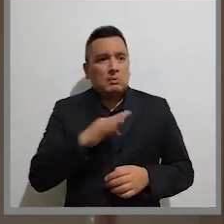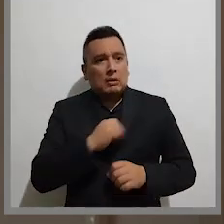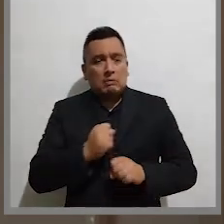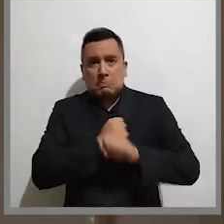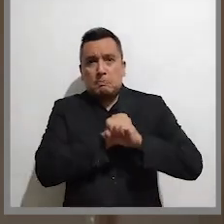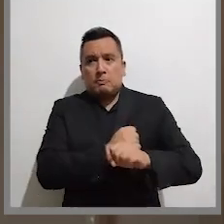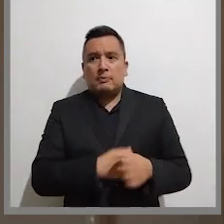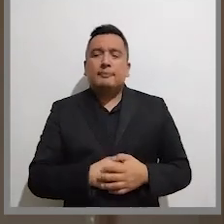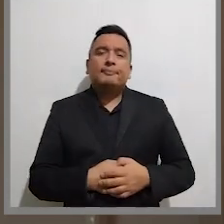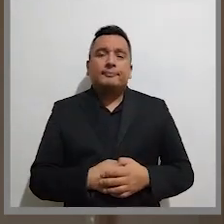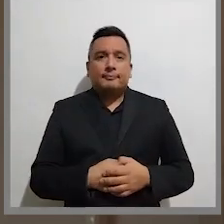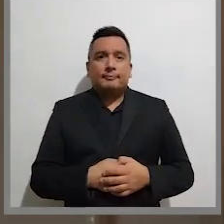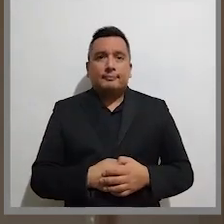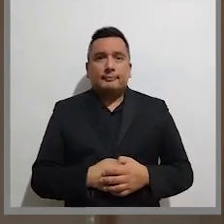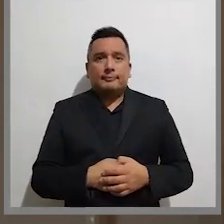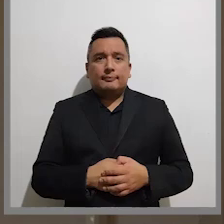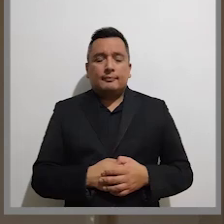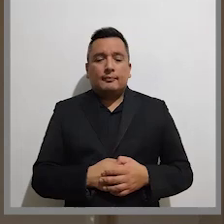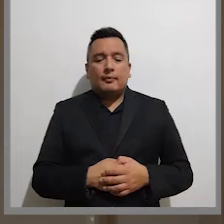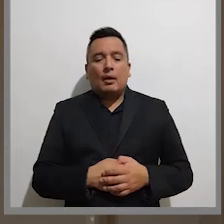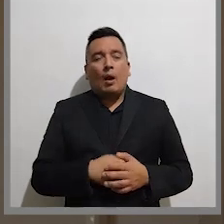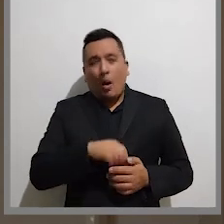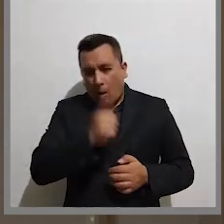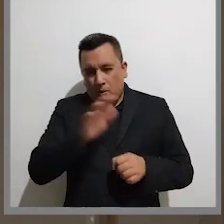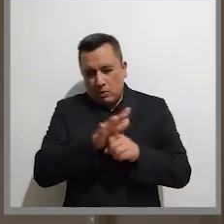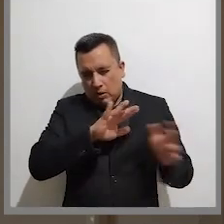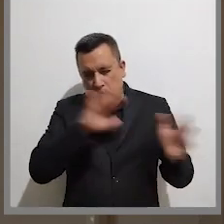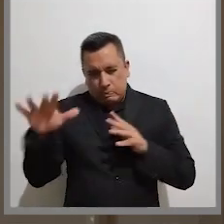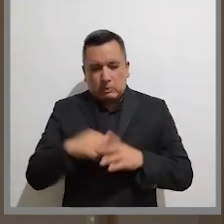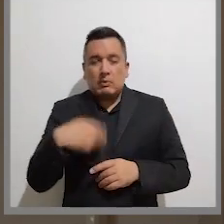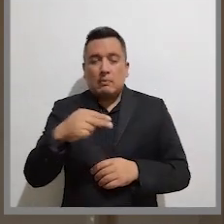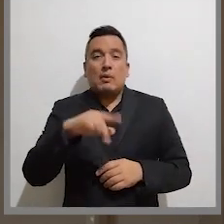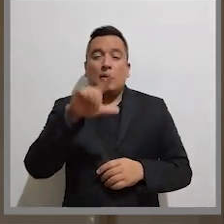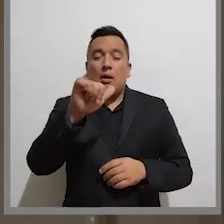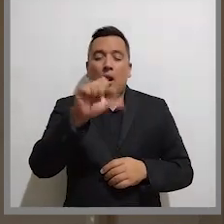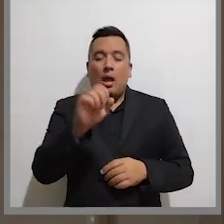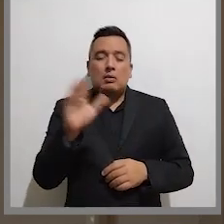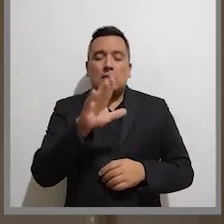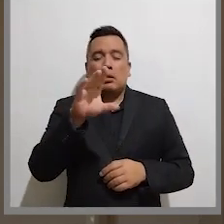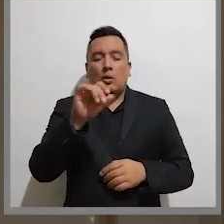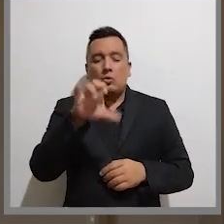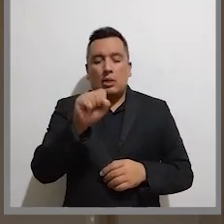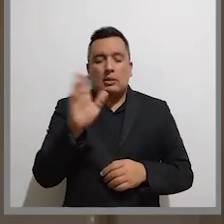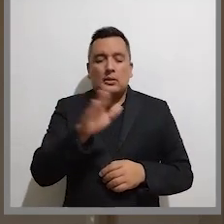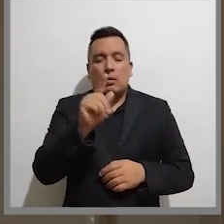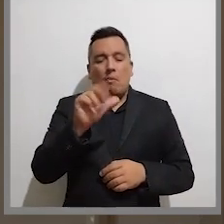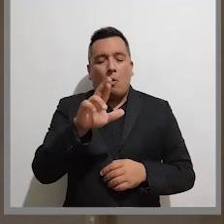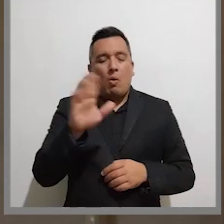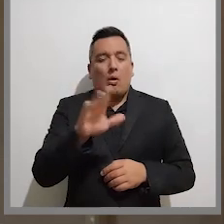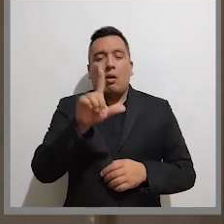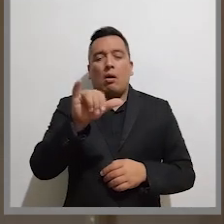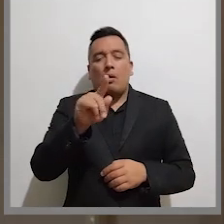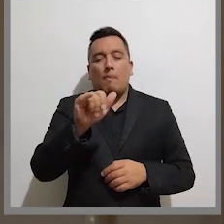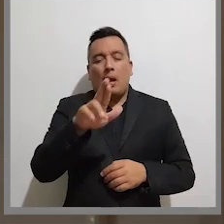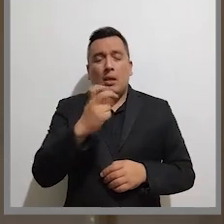¿no? La otra que te comentaba, que es Las cosas por limpiar, es una serie un poco menos política,